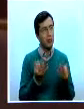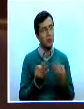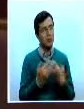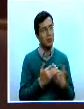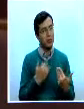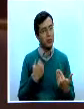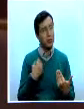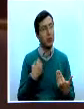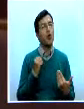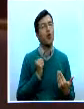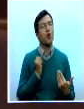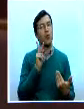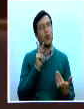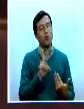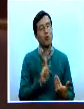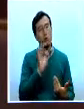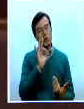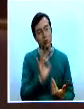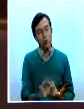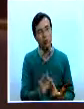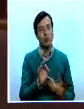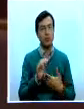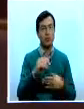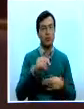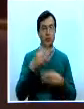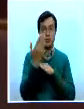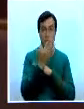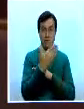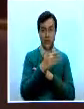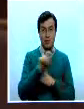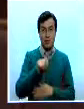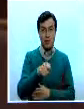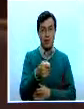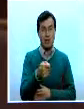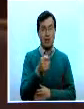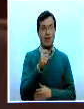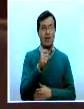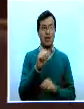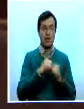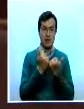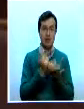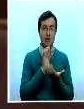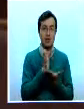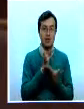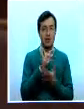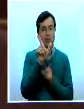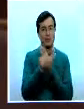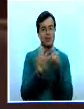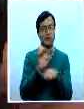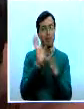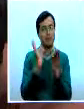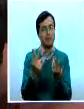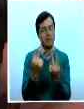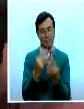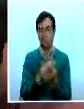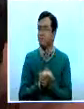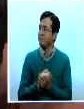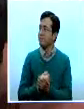y por permitirnos a través del canal de la televisión legislativa ingresar a los hogares de los ecuatorianos muy amables doctor